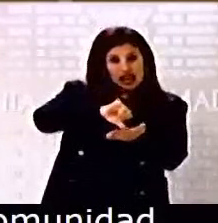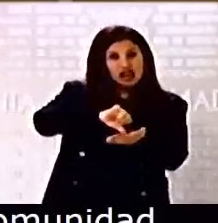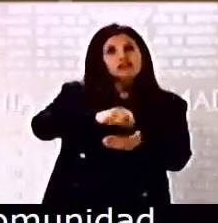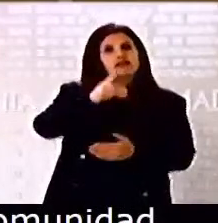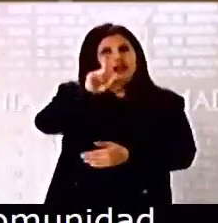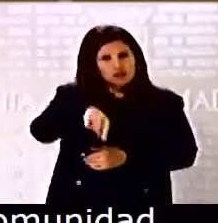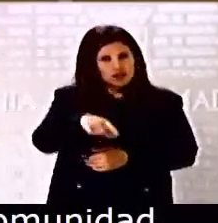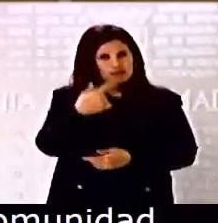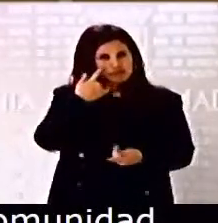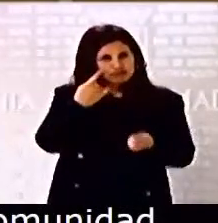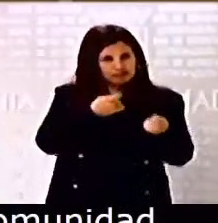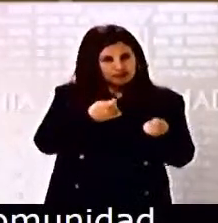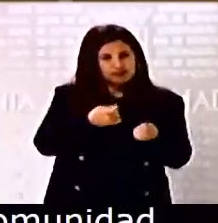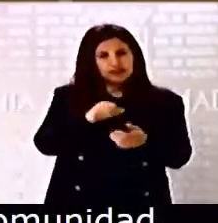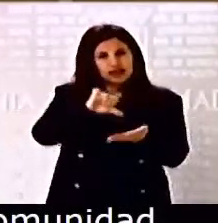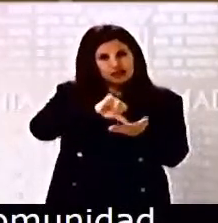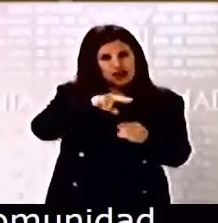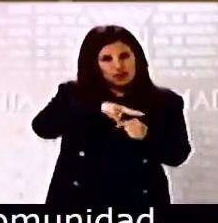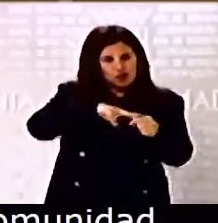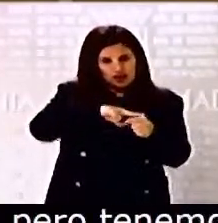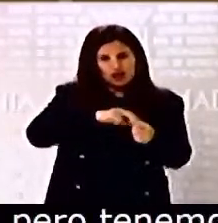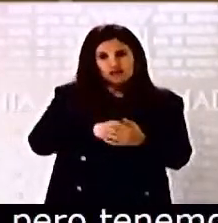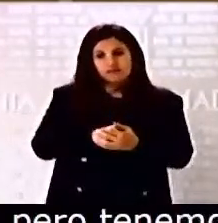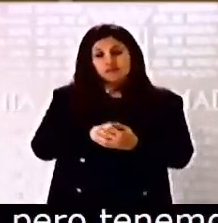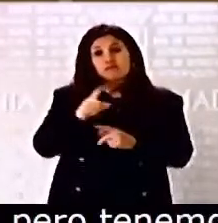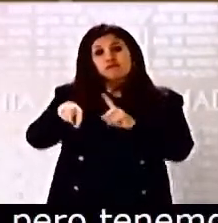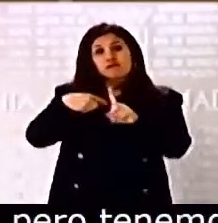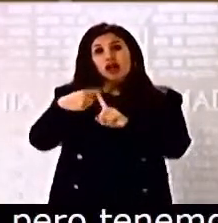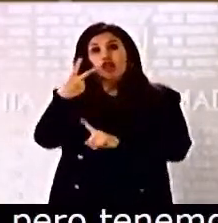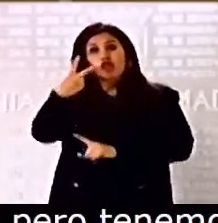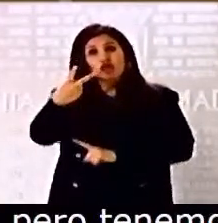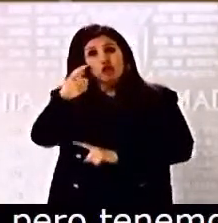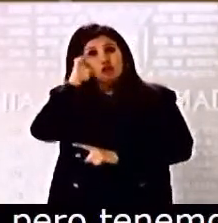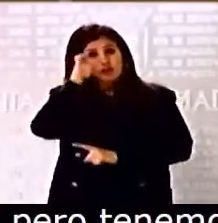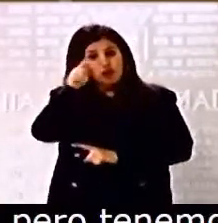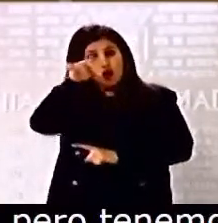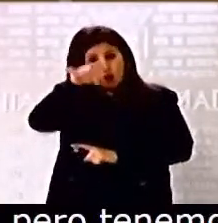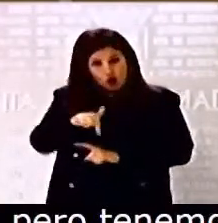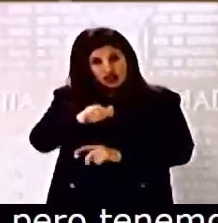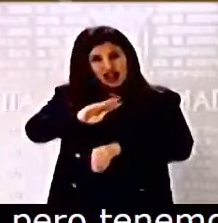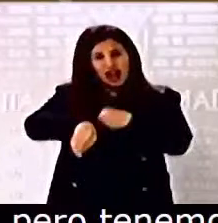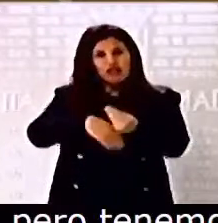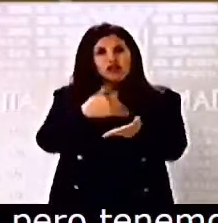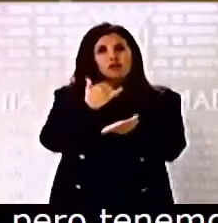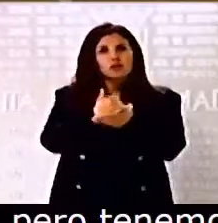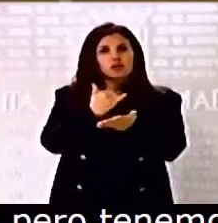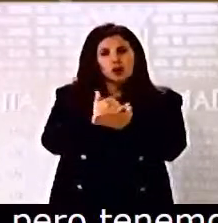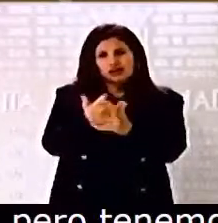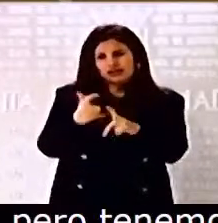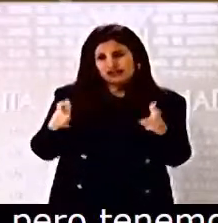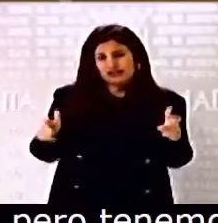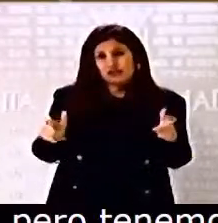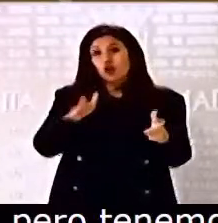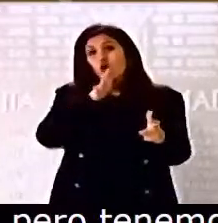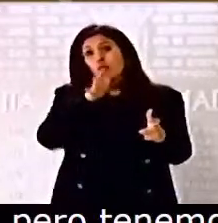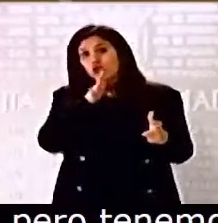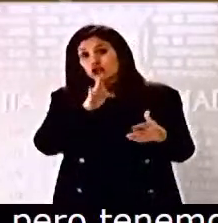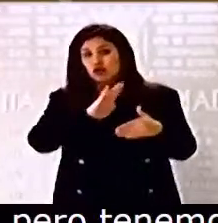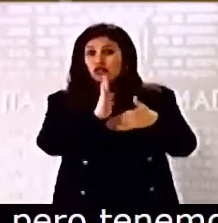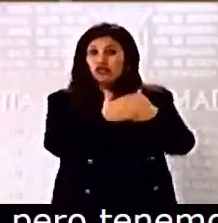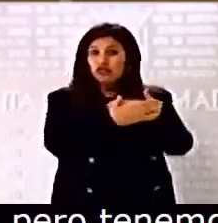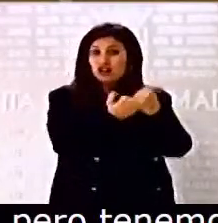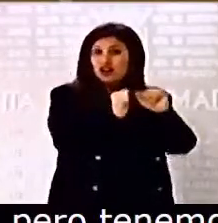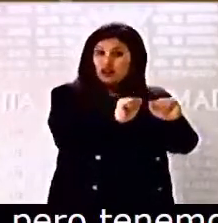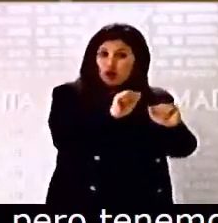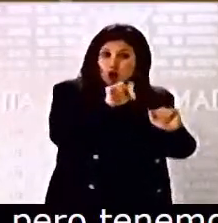2 localidades, una donde se están realizando cribados hoy, por eso no se ha tomado la decisión de perimetrar en el día de